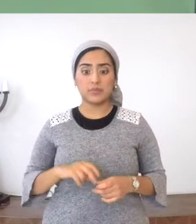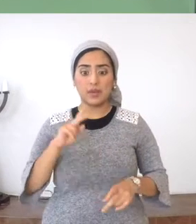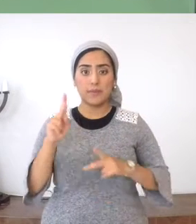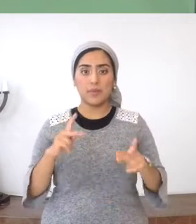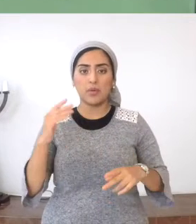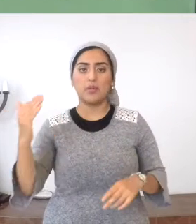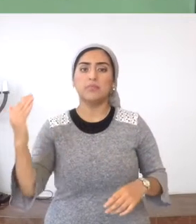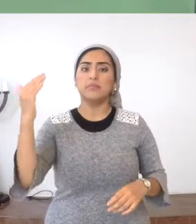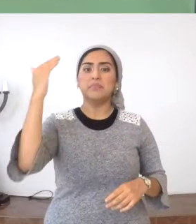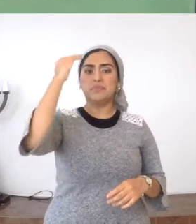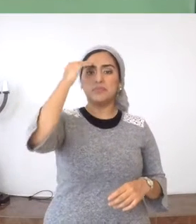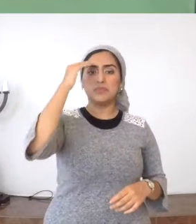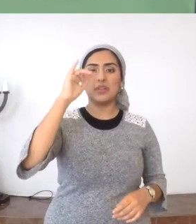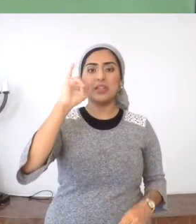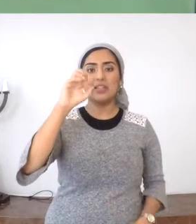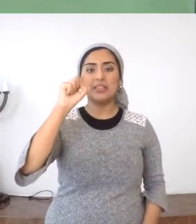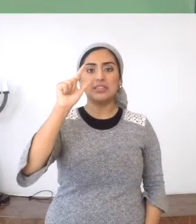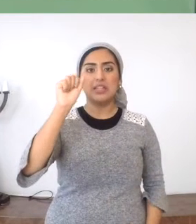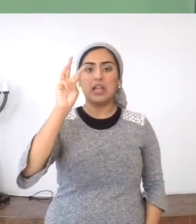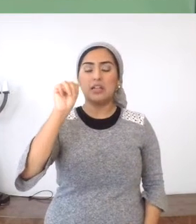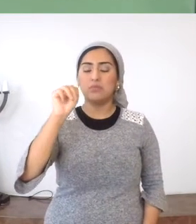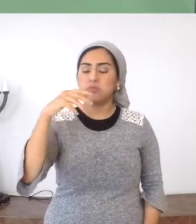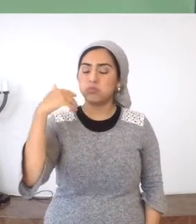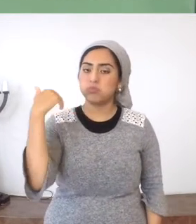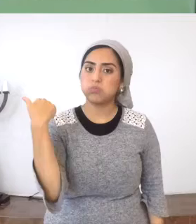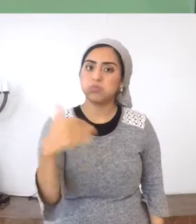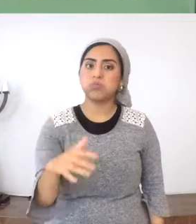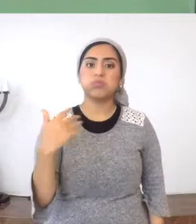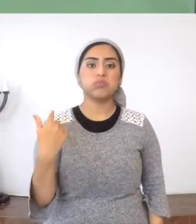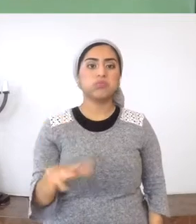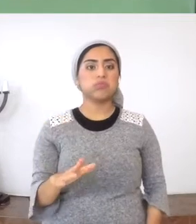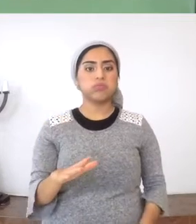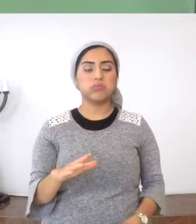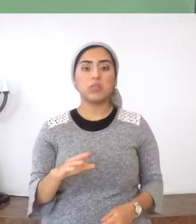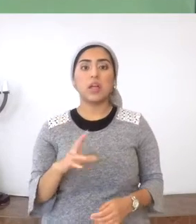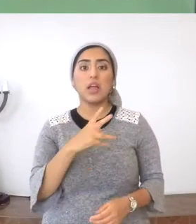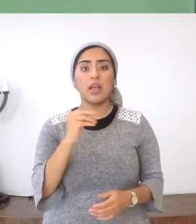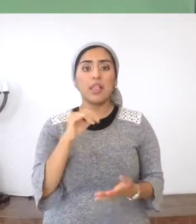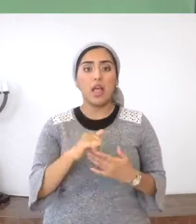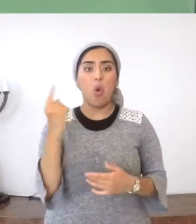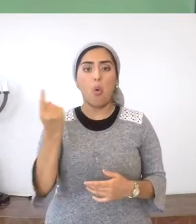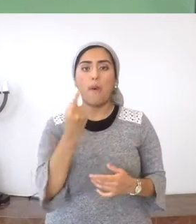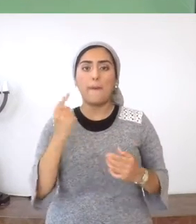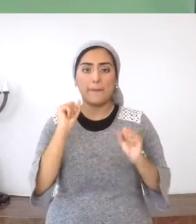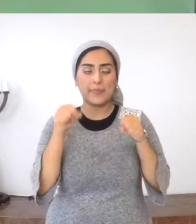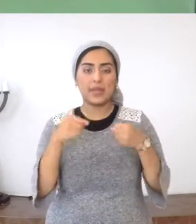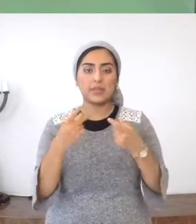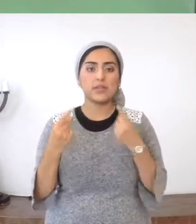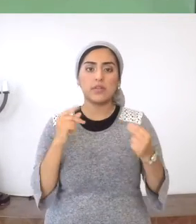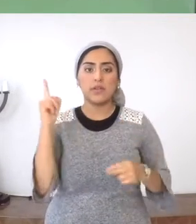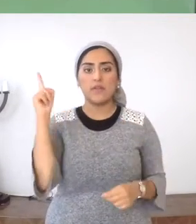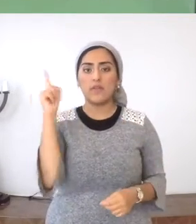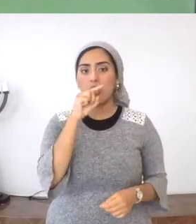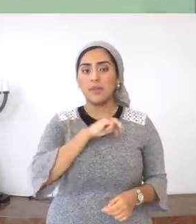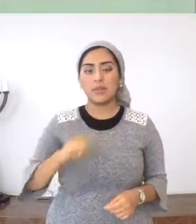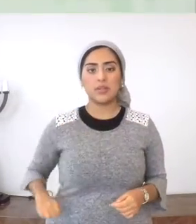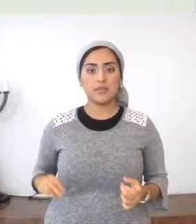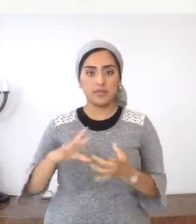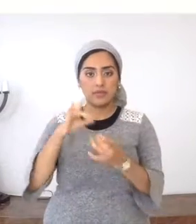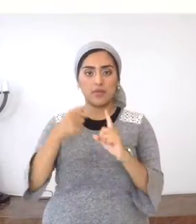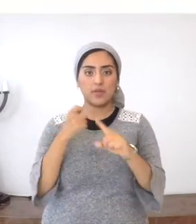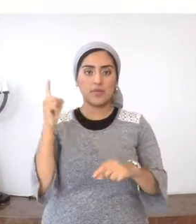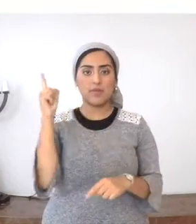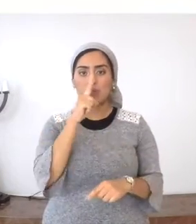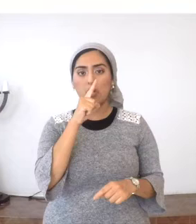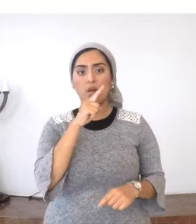Ahora El reconocimiento Del islam Eso es Increíble Hermanos Eso es Increíble Eso solamente El